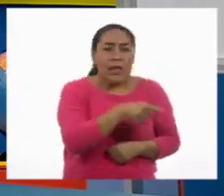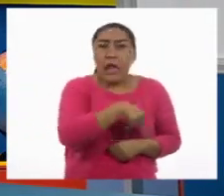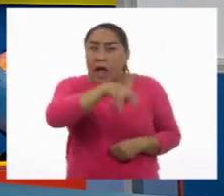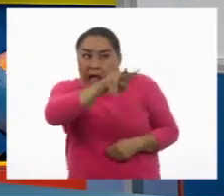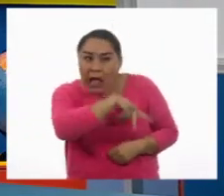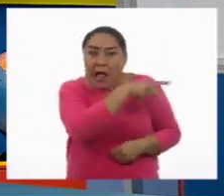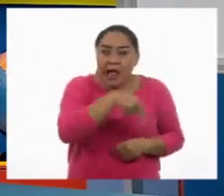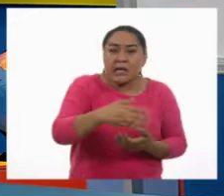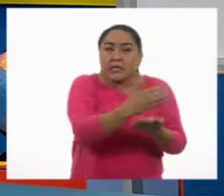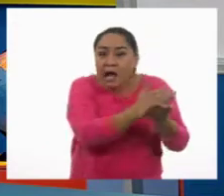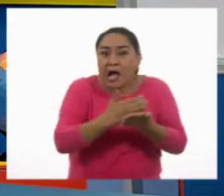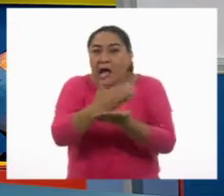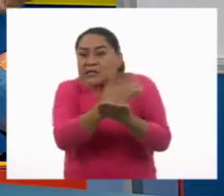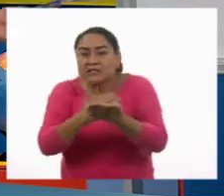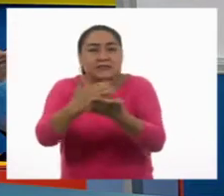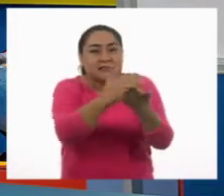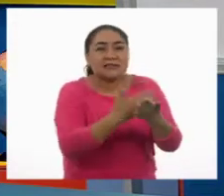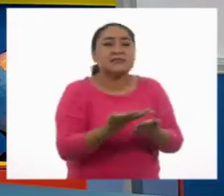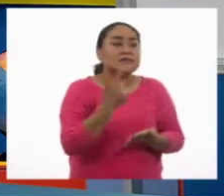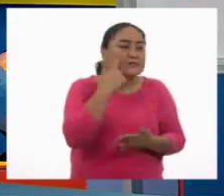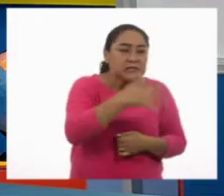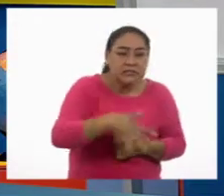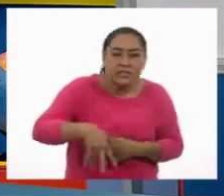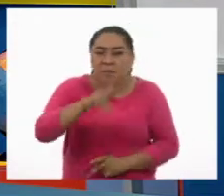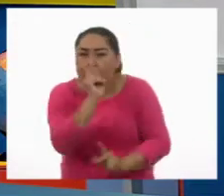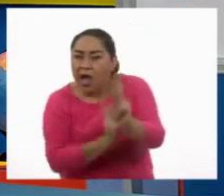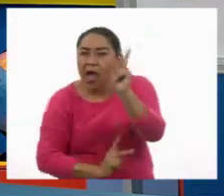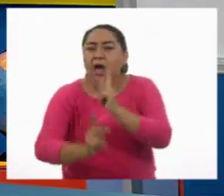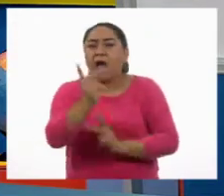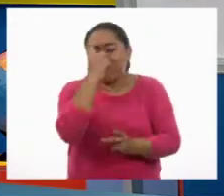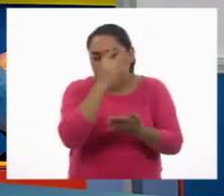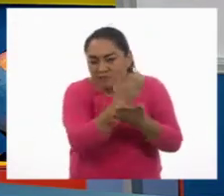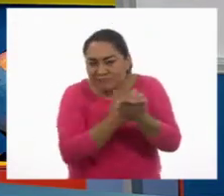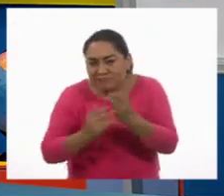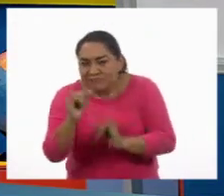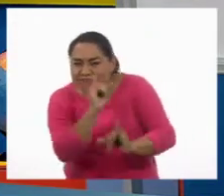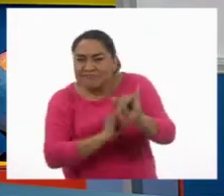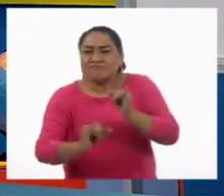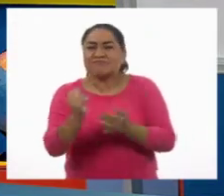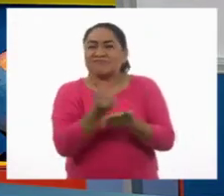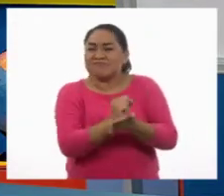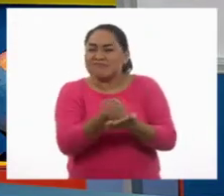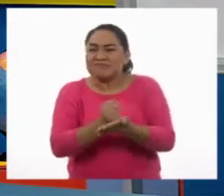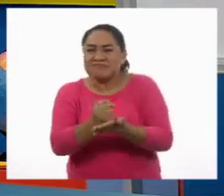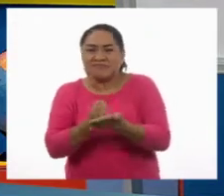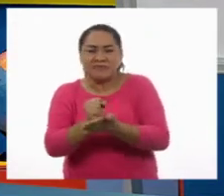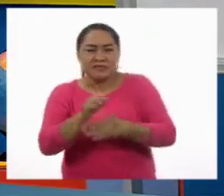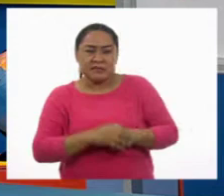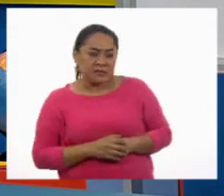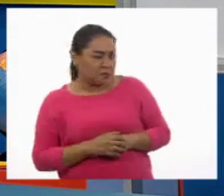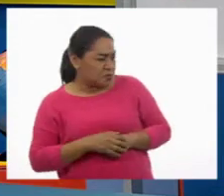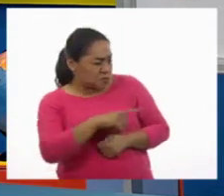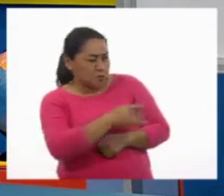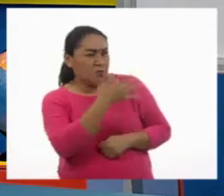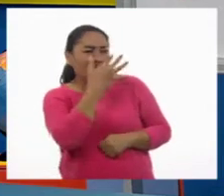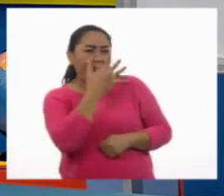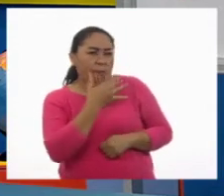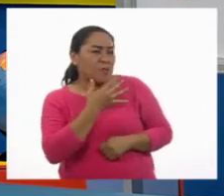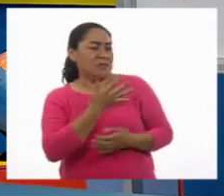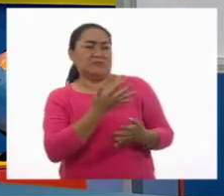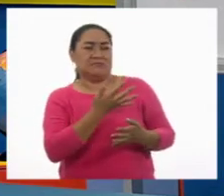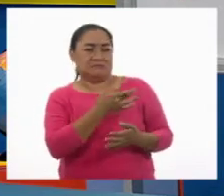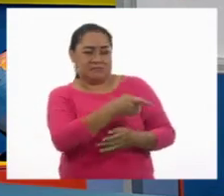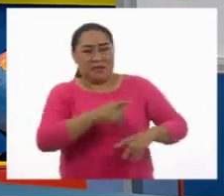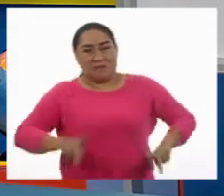para abajo curando gente y buscando hierbas y plantas para hacer bálsamos. Está tan delgado que hasta se le resbalan